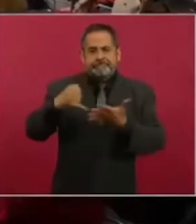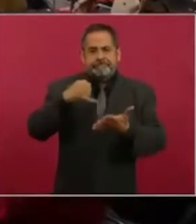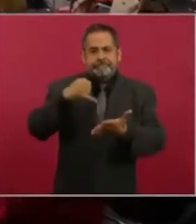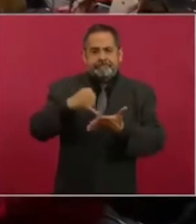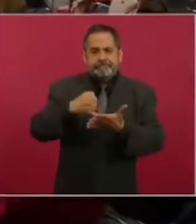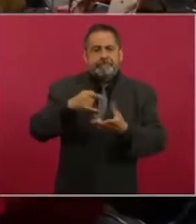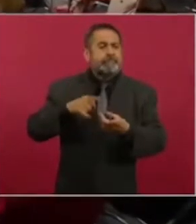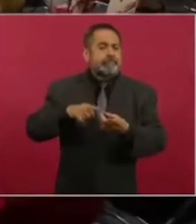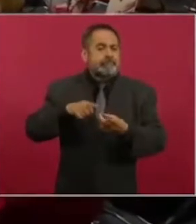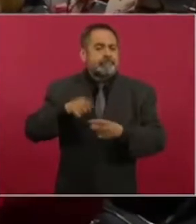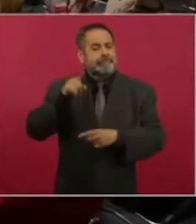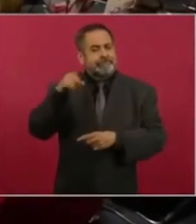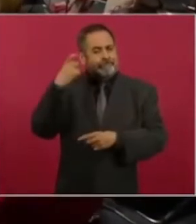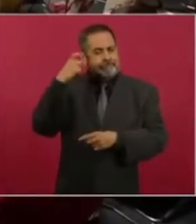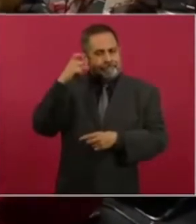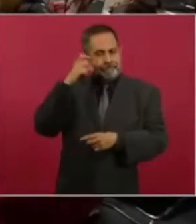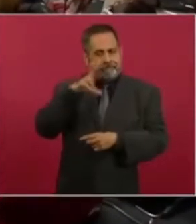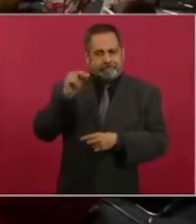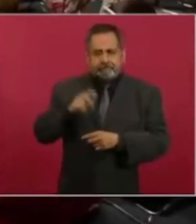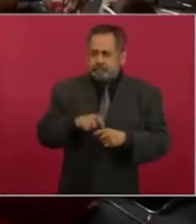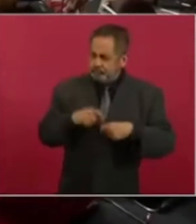Roo,